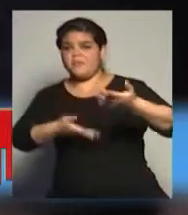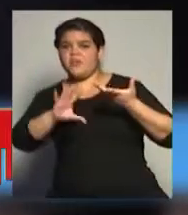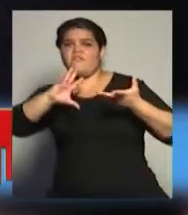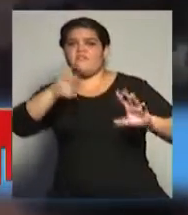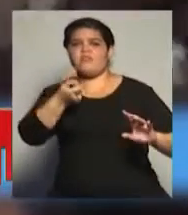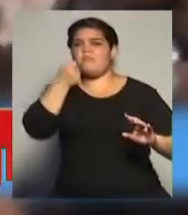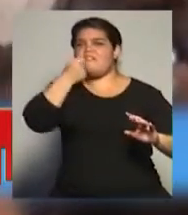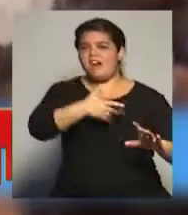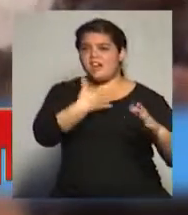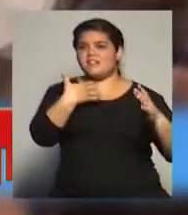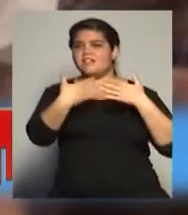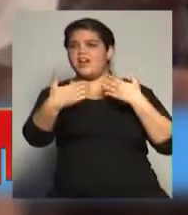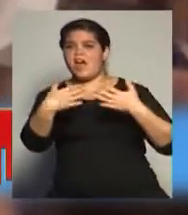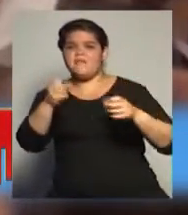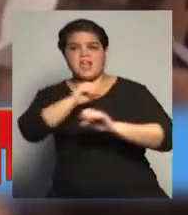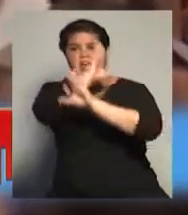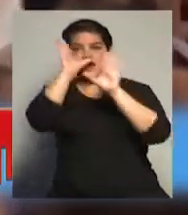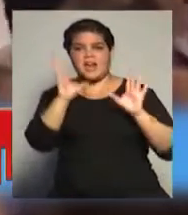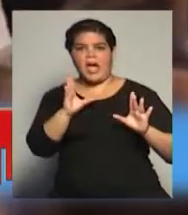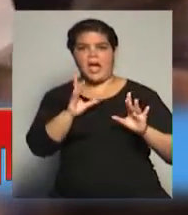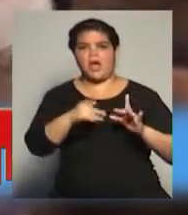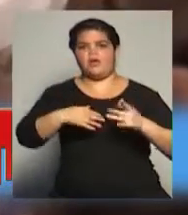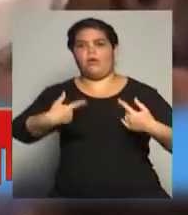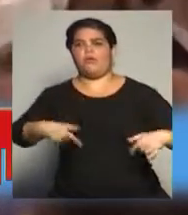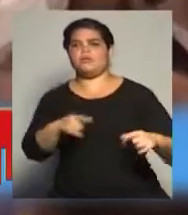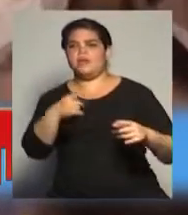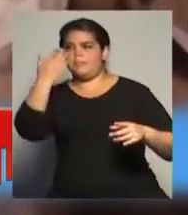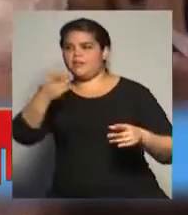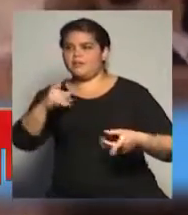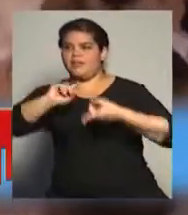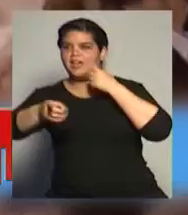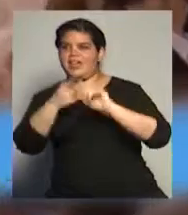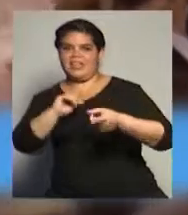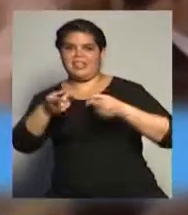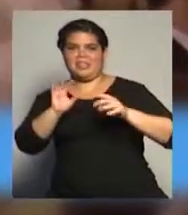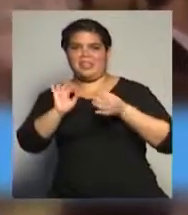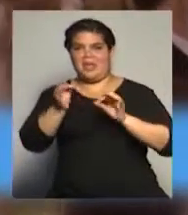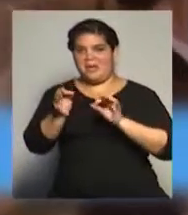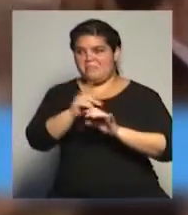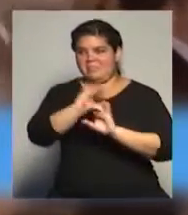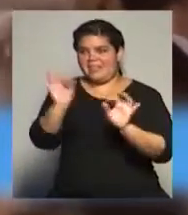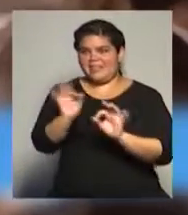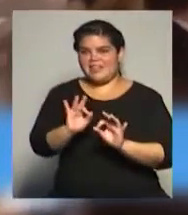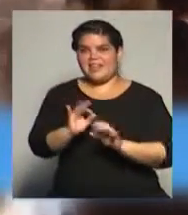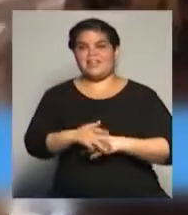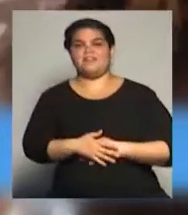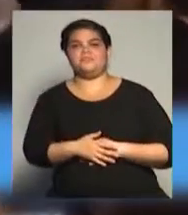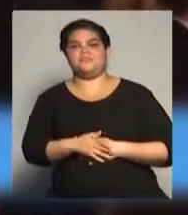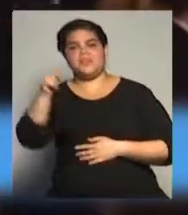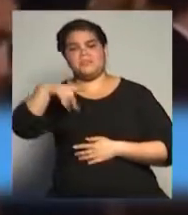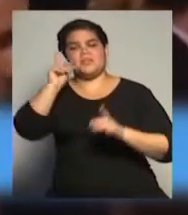sencillo, claro, directo, coloquial, no necesita intérpretes que lo traduzcan, pero también es un